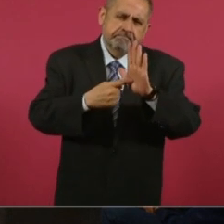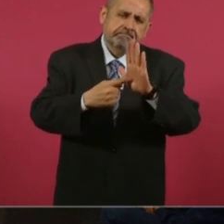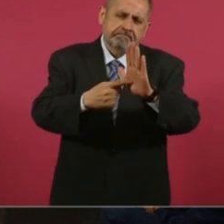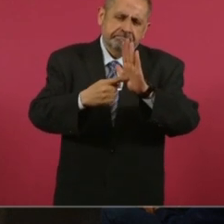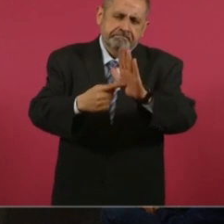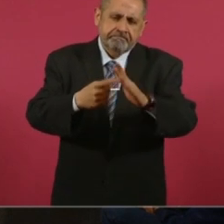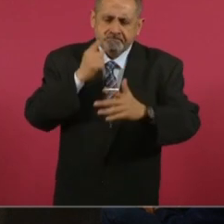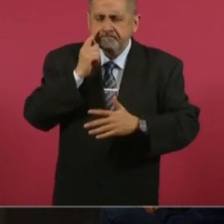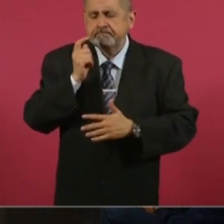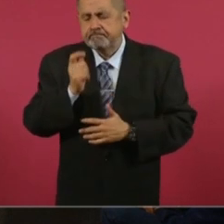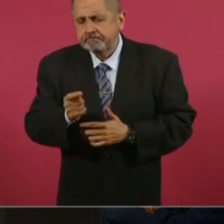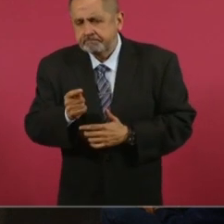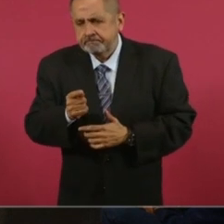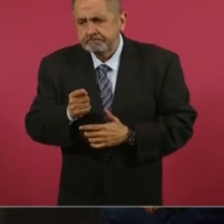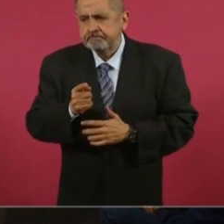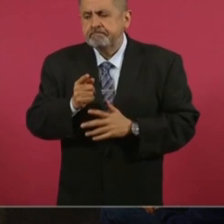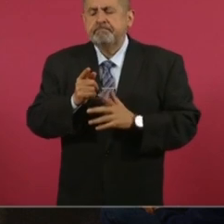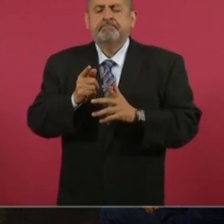lo que significó